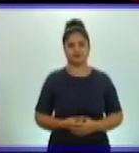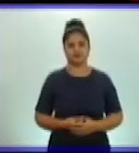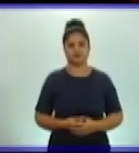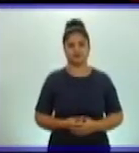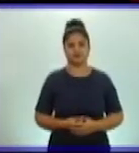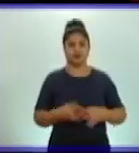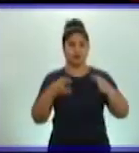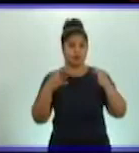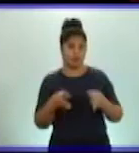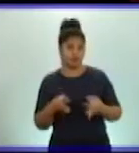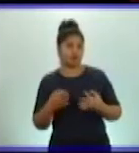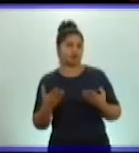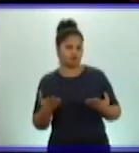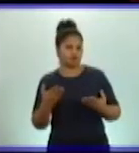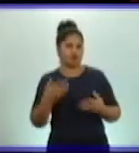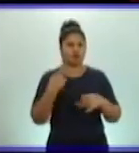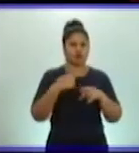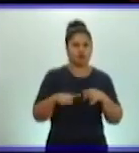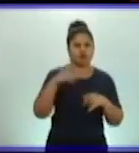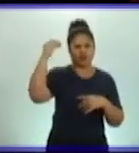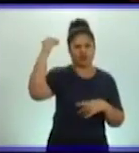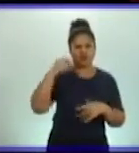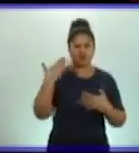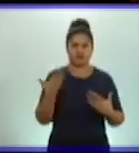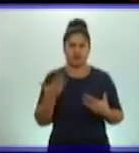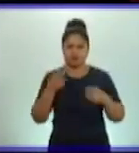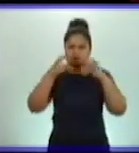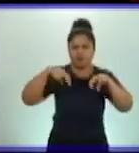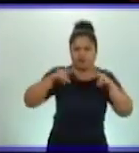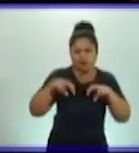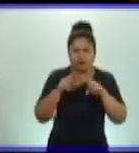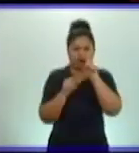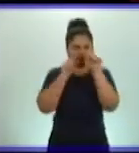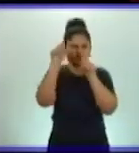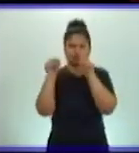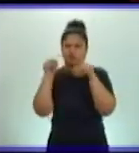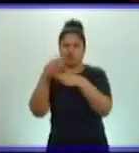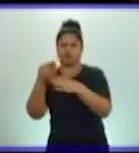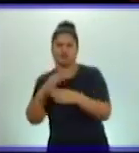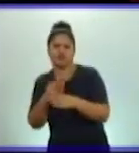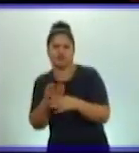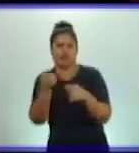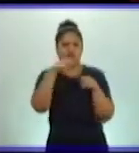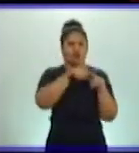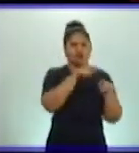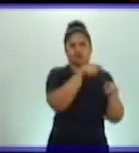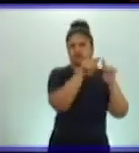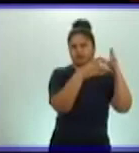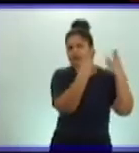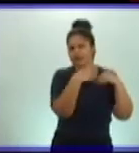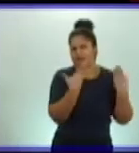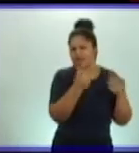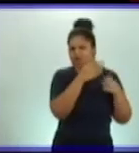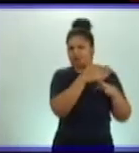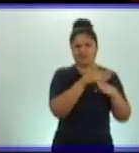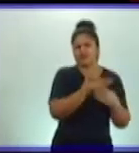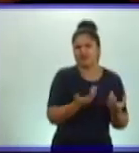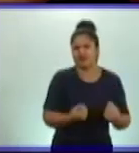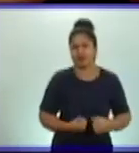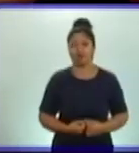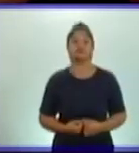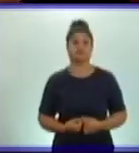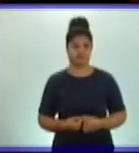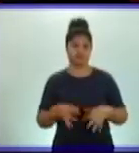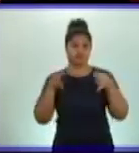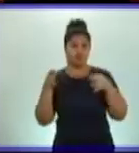al universo del saber, a esa cultura que tú tienes, a esos referentes que tú tienes, que por supuesto en la medida que uno va aprendiendo